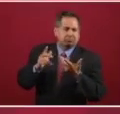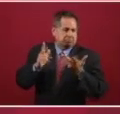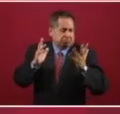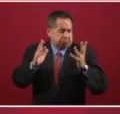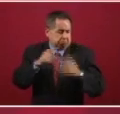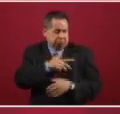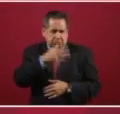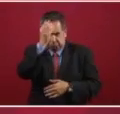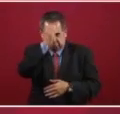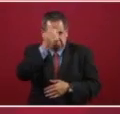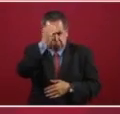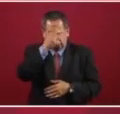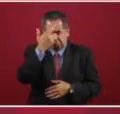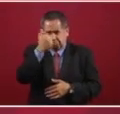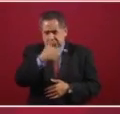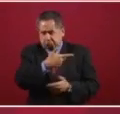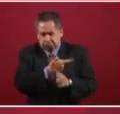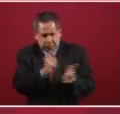legítimos de opositores.